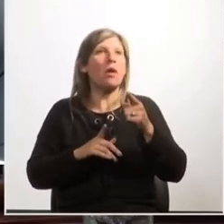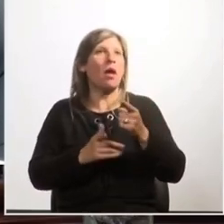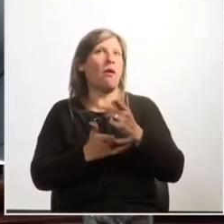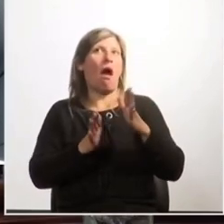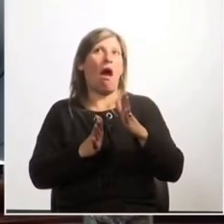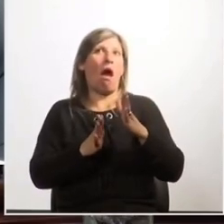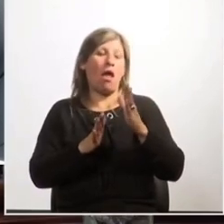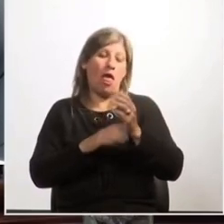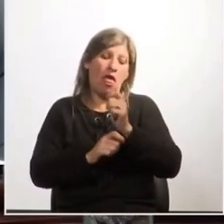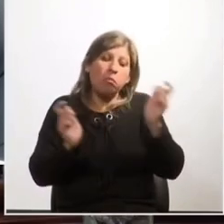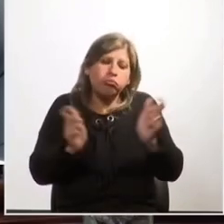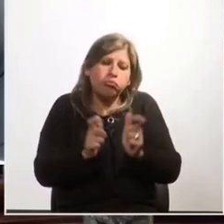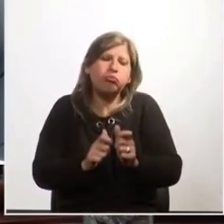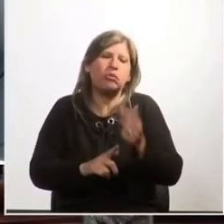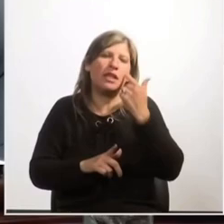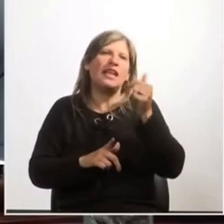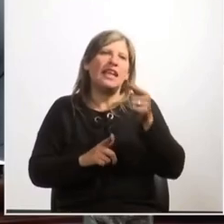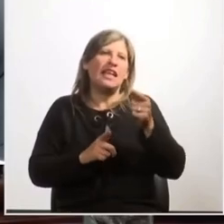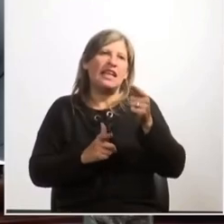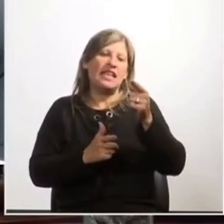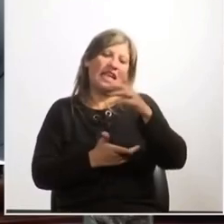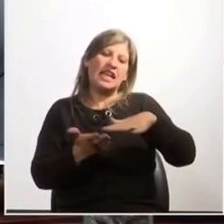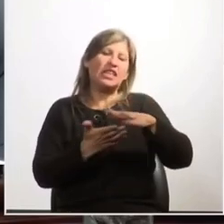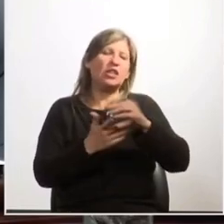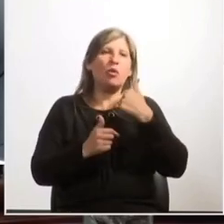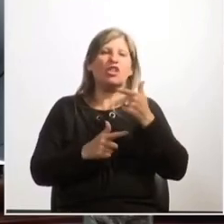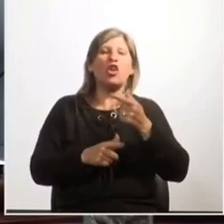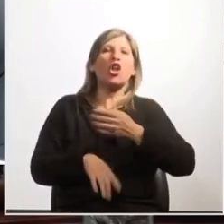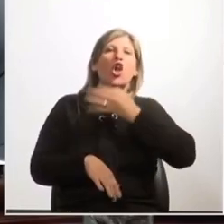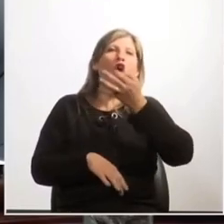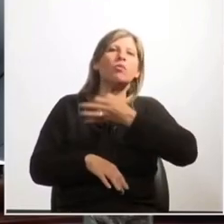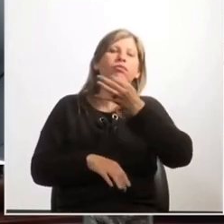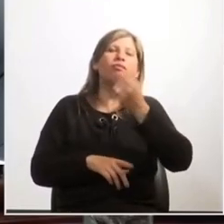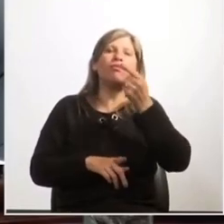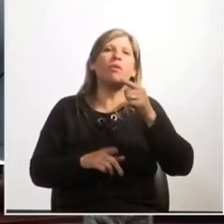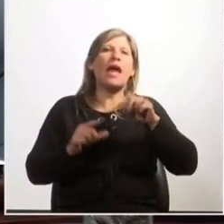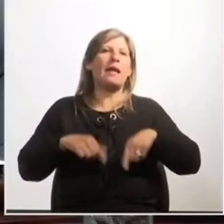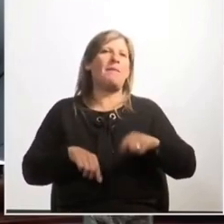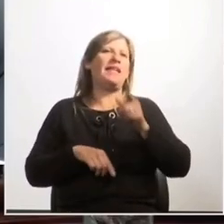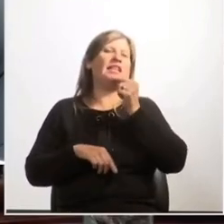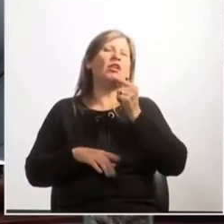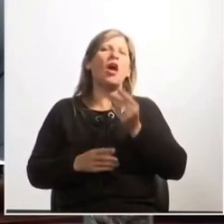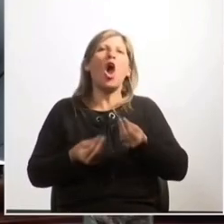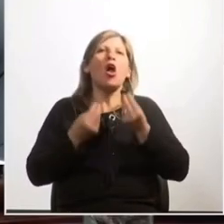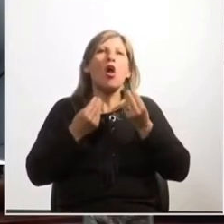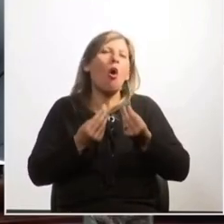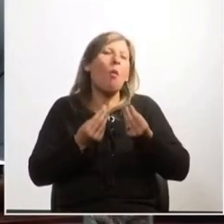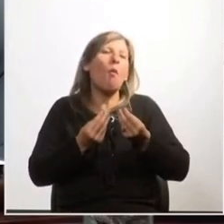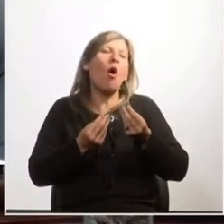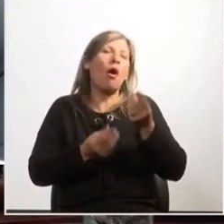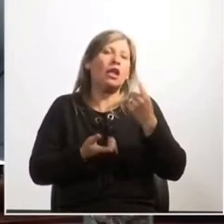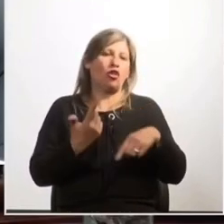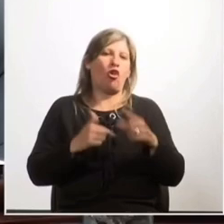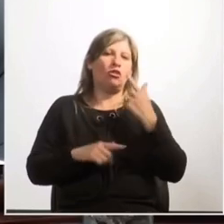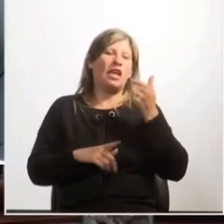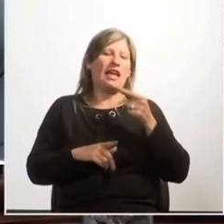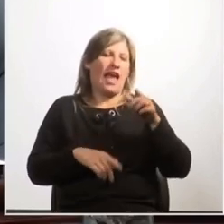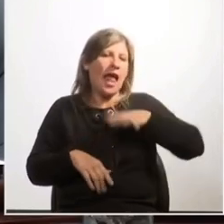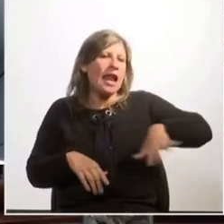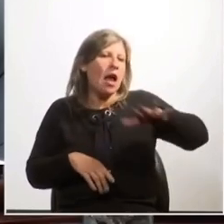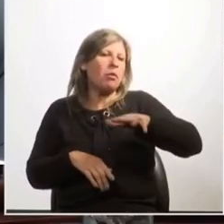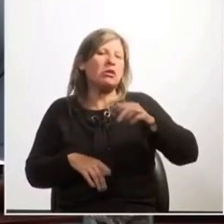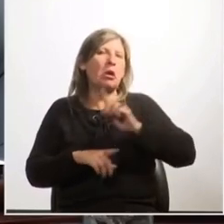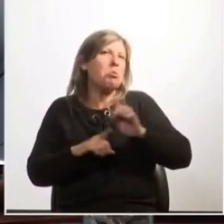el panorama es el que nos describe el ministro del Interior, cómo es posible que la población no